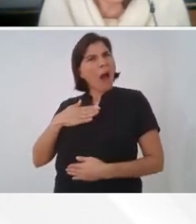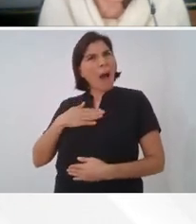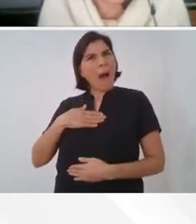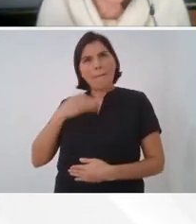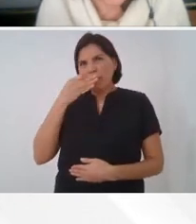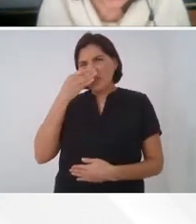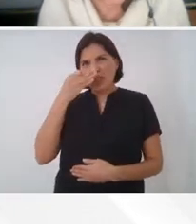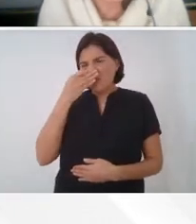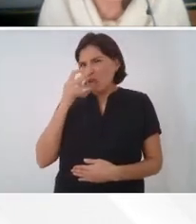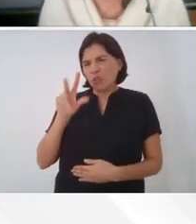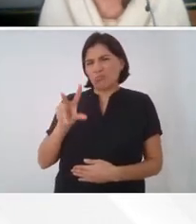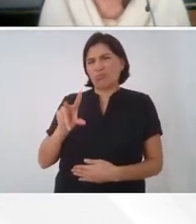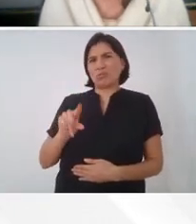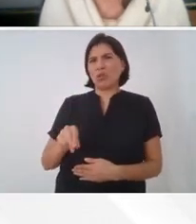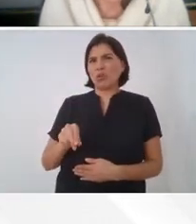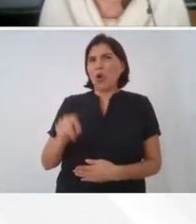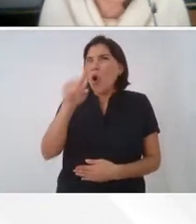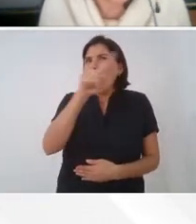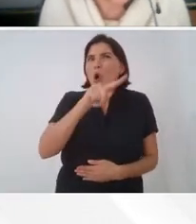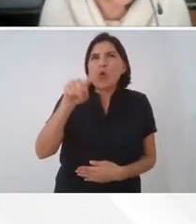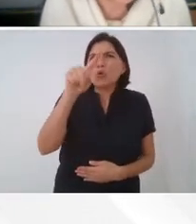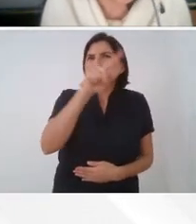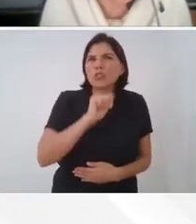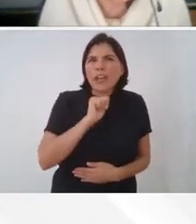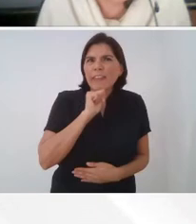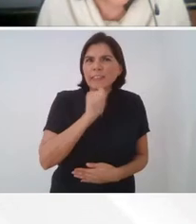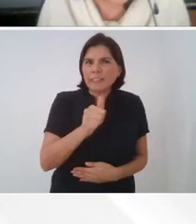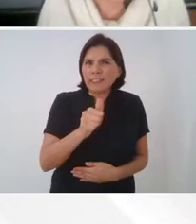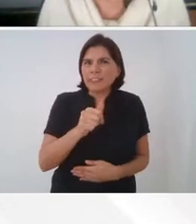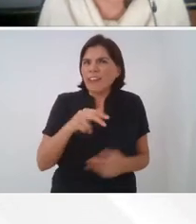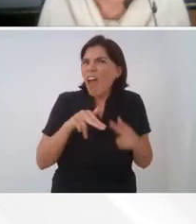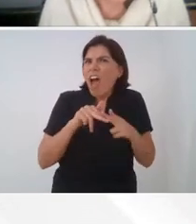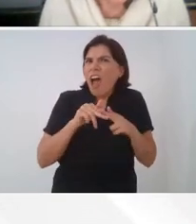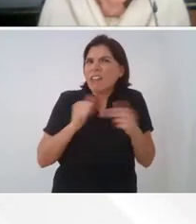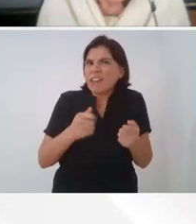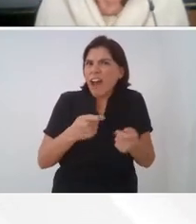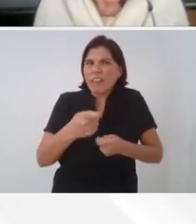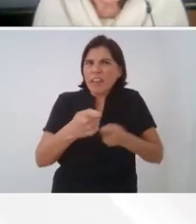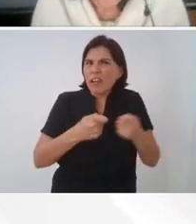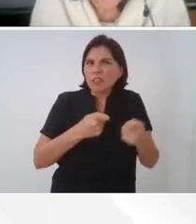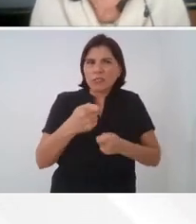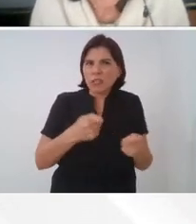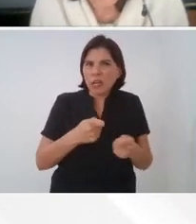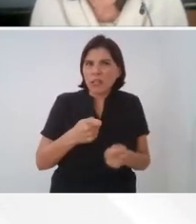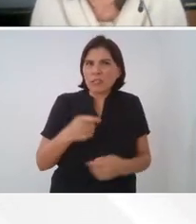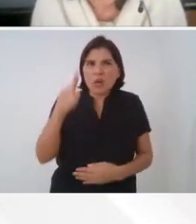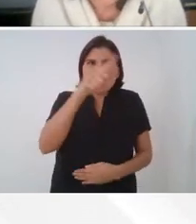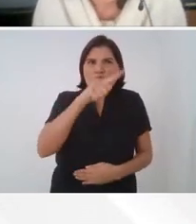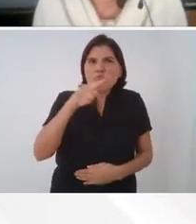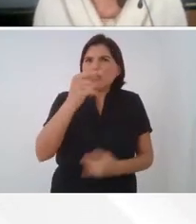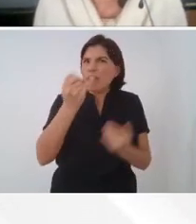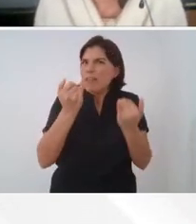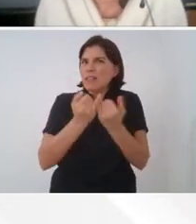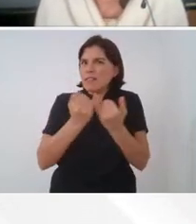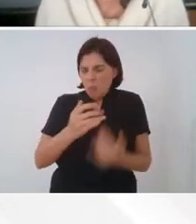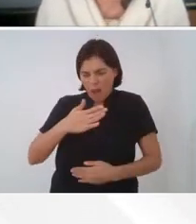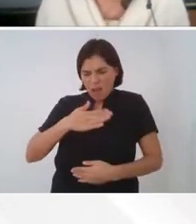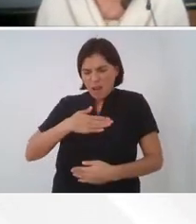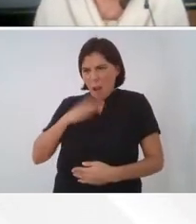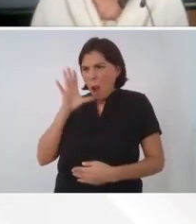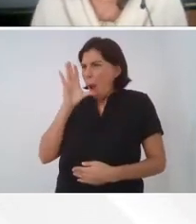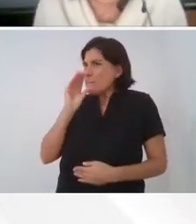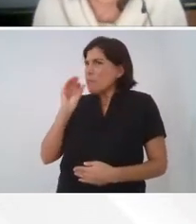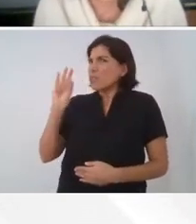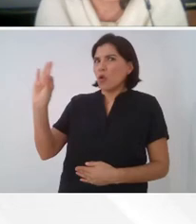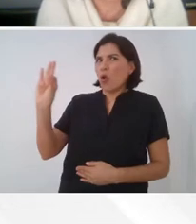domesticado, y ustedes no han domesticado a nadie. Están ustedes como estaba mi zorro. Solo era un zorro común y corriente, como